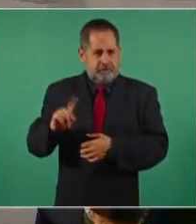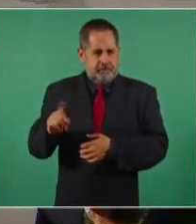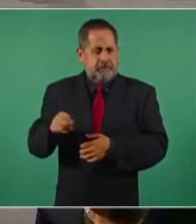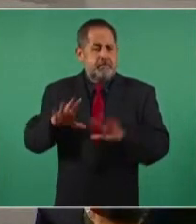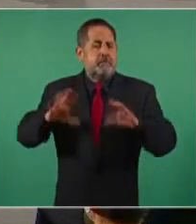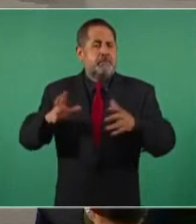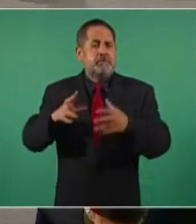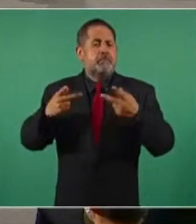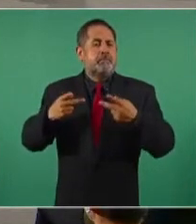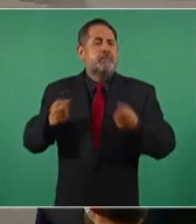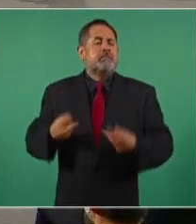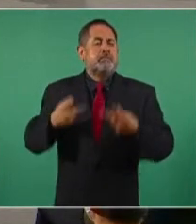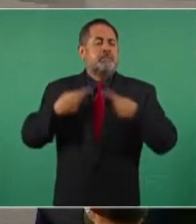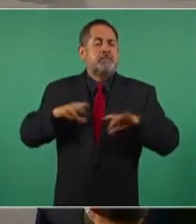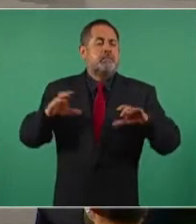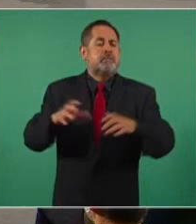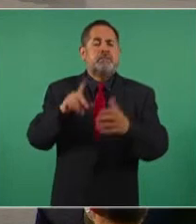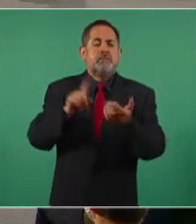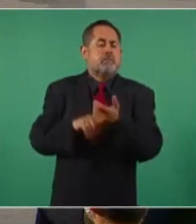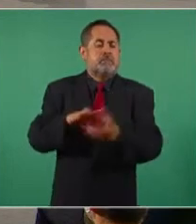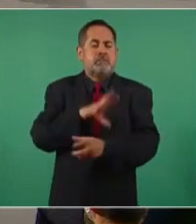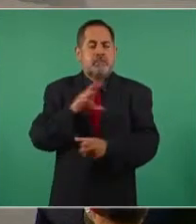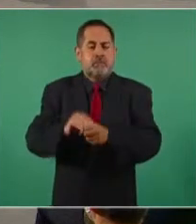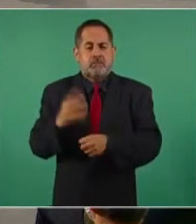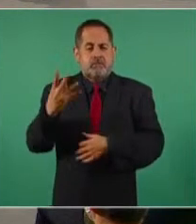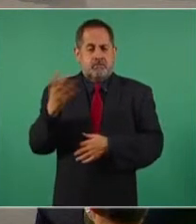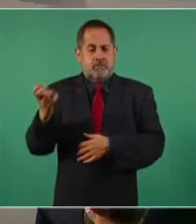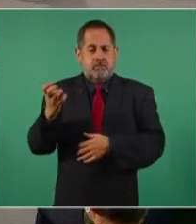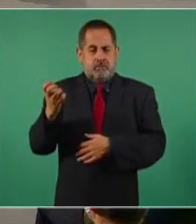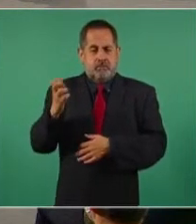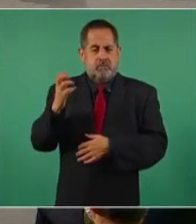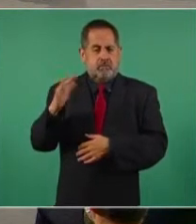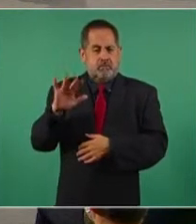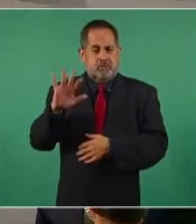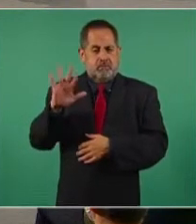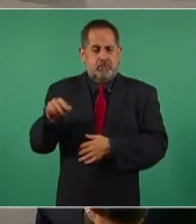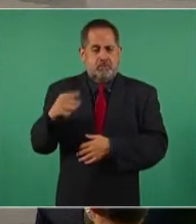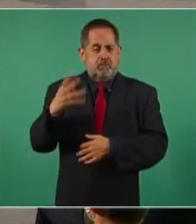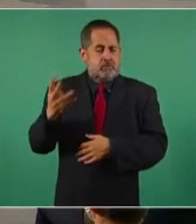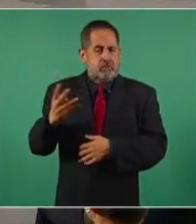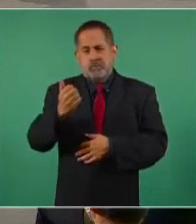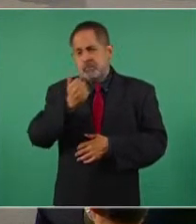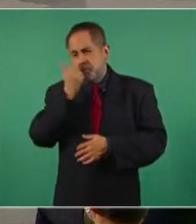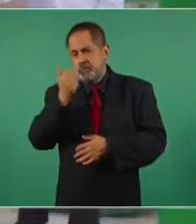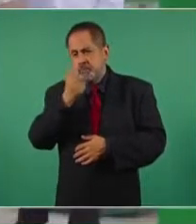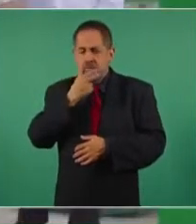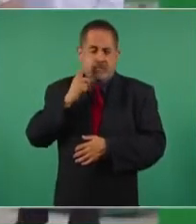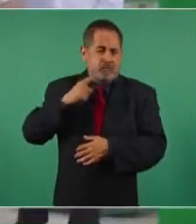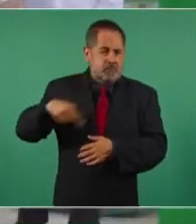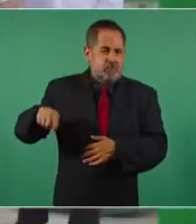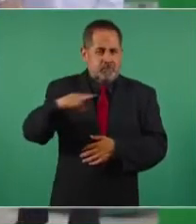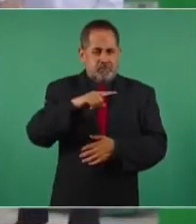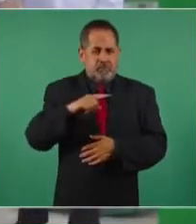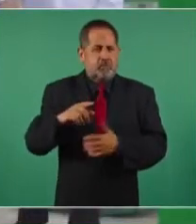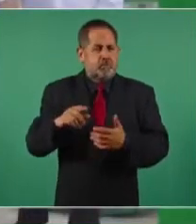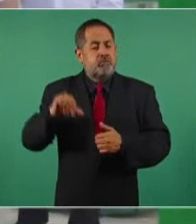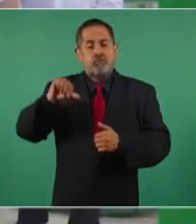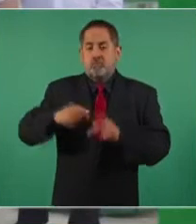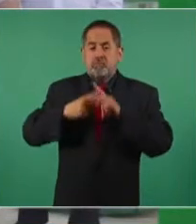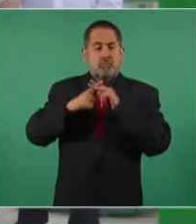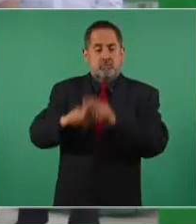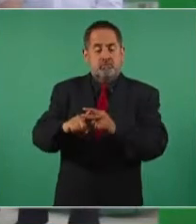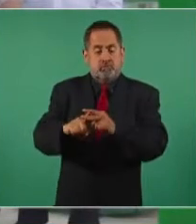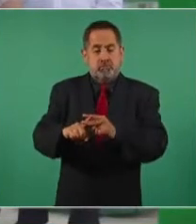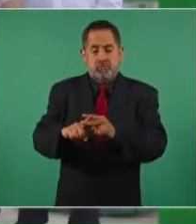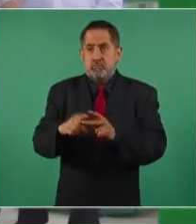población estudiantil de 454 alumnas y alumnos voy a tratar por las